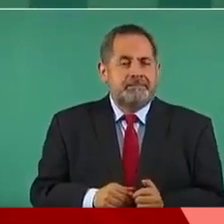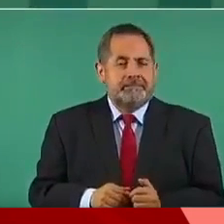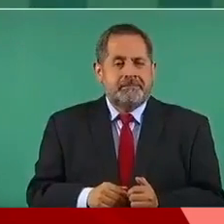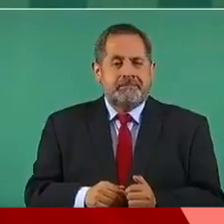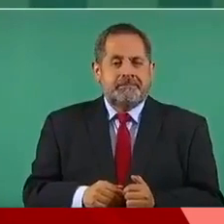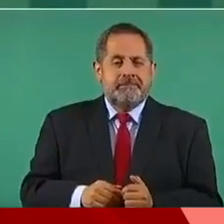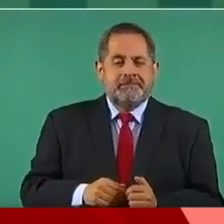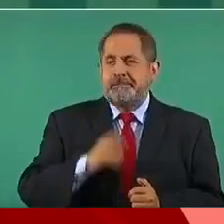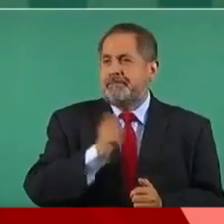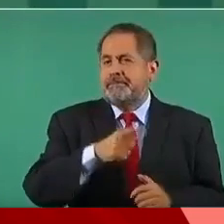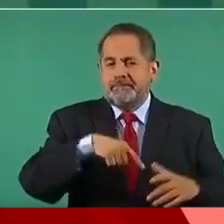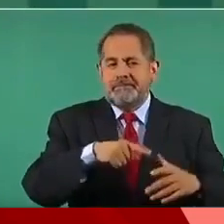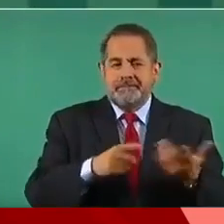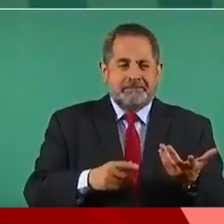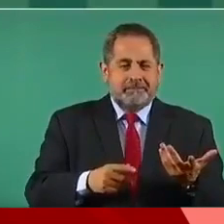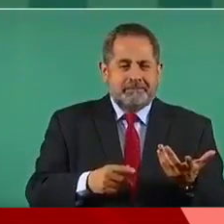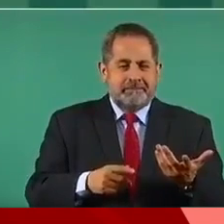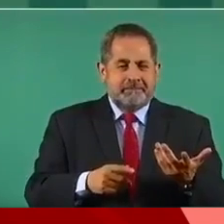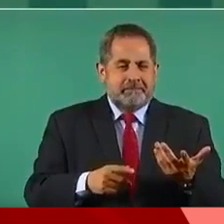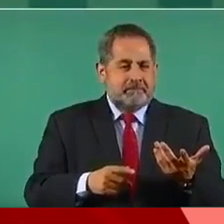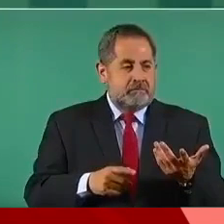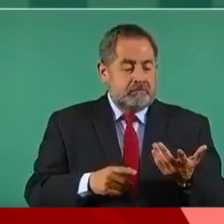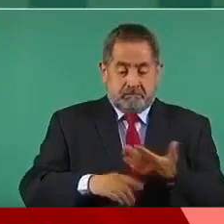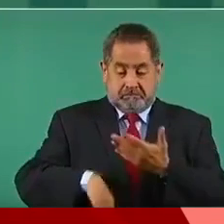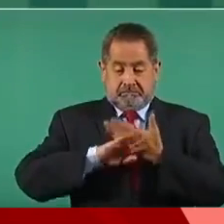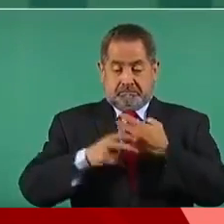no es una acusación en contra de ellos,